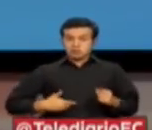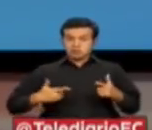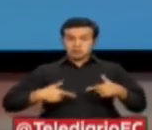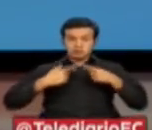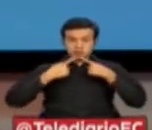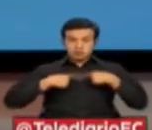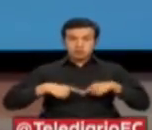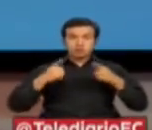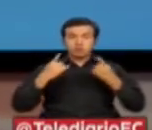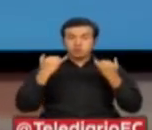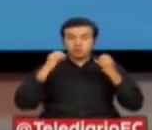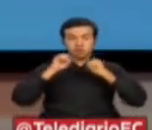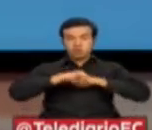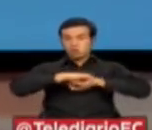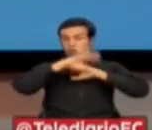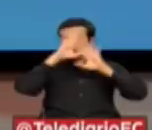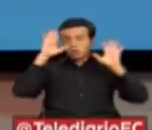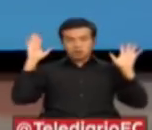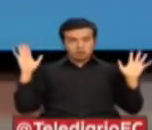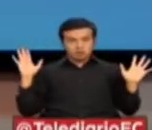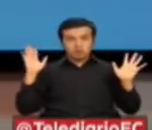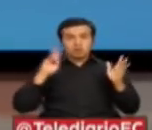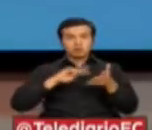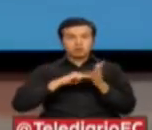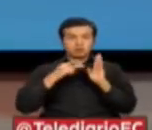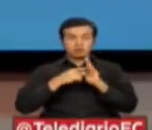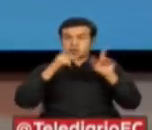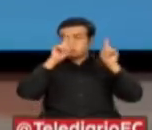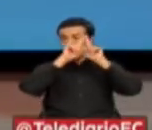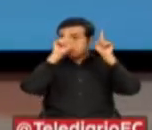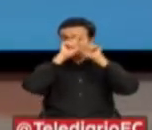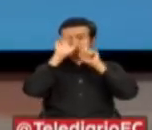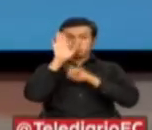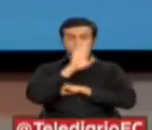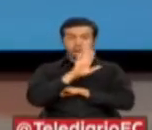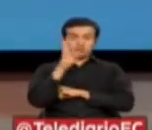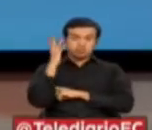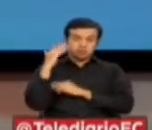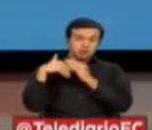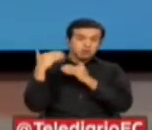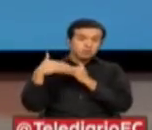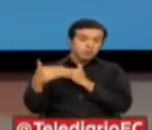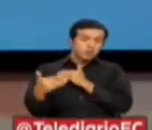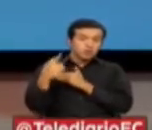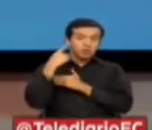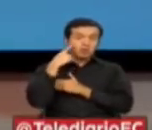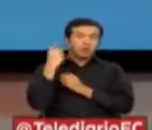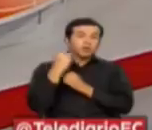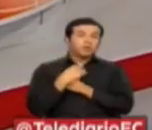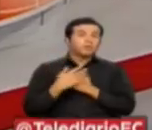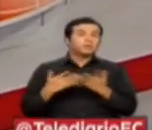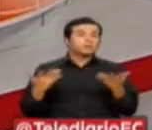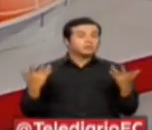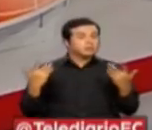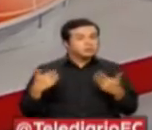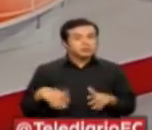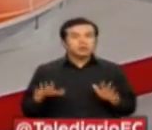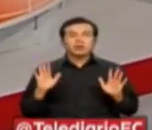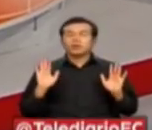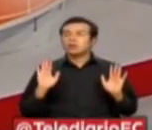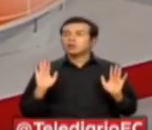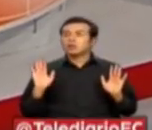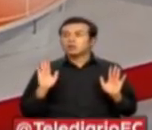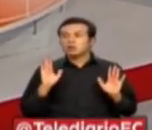van a tener hoy la película bastante más clara. Es decir, los sectores empresariales, por ejemplo, después de hoy van a tener una postura que ya no va a